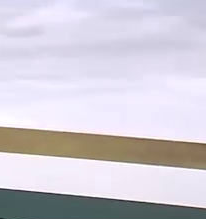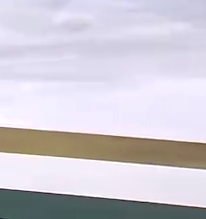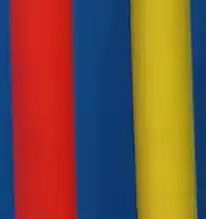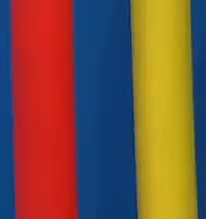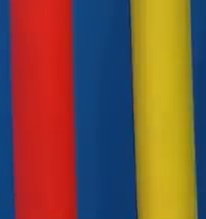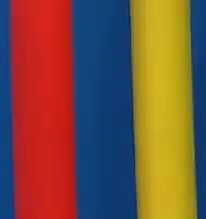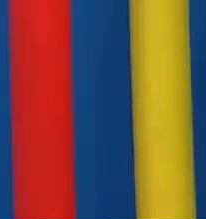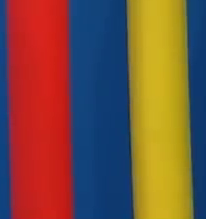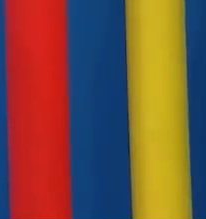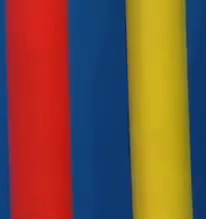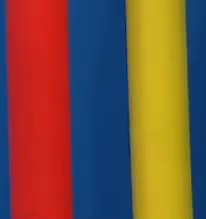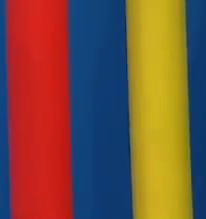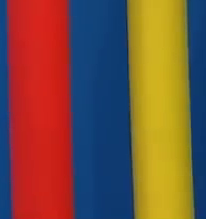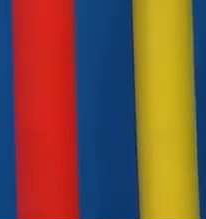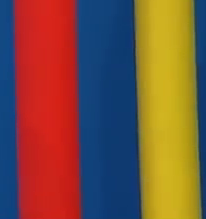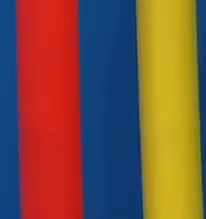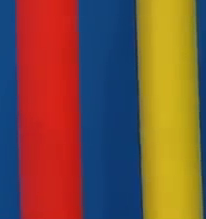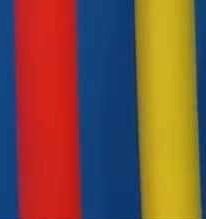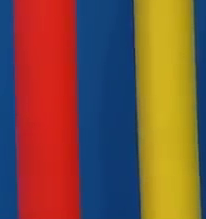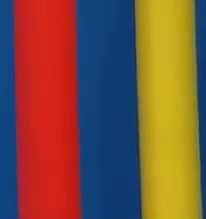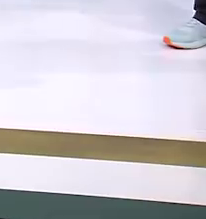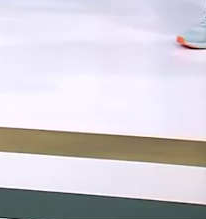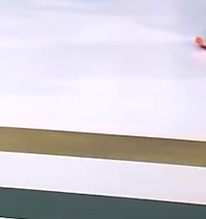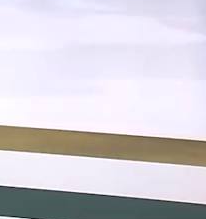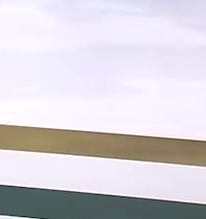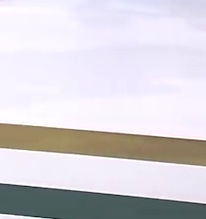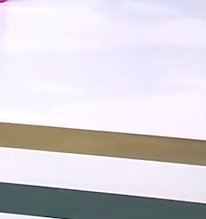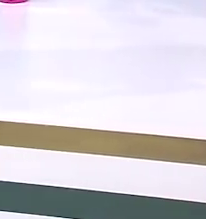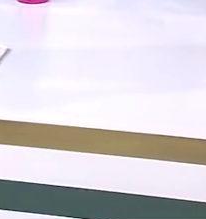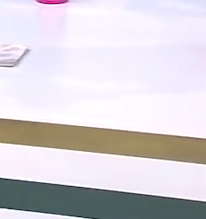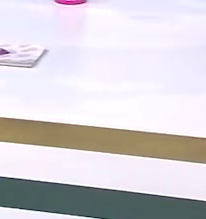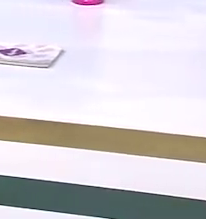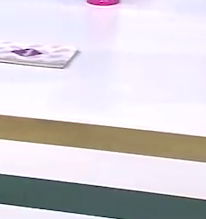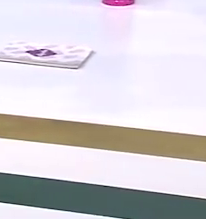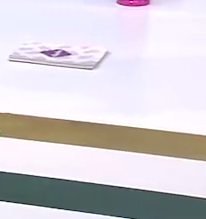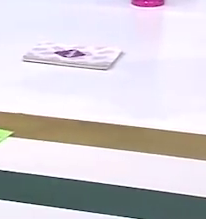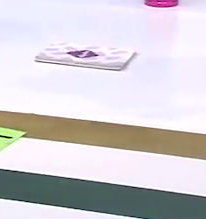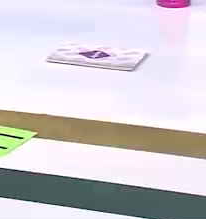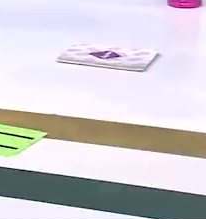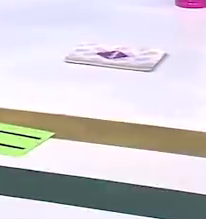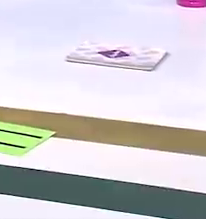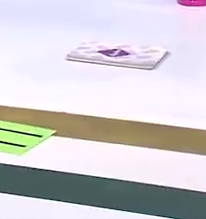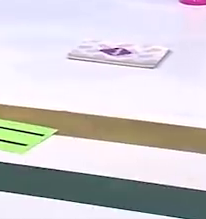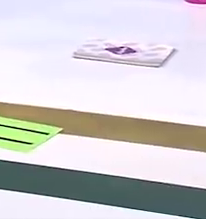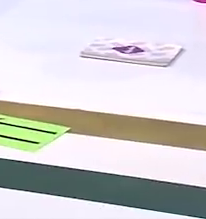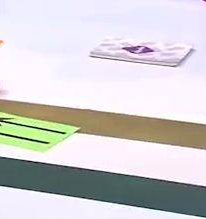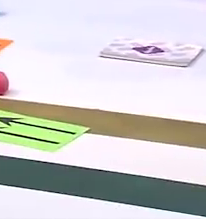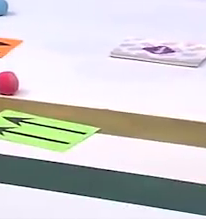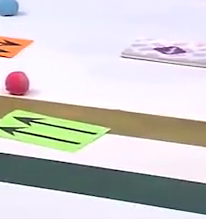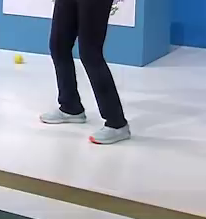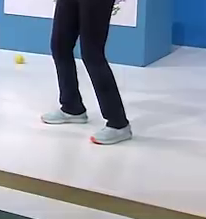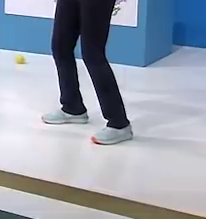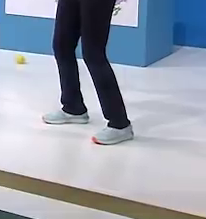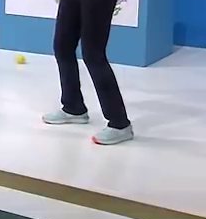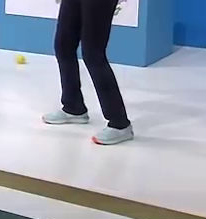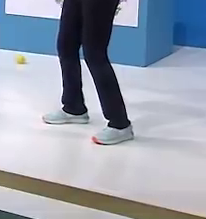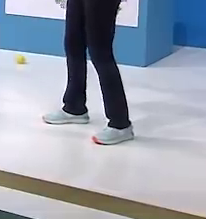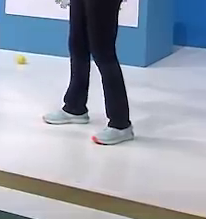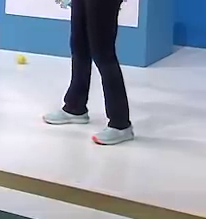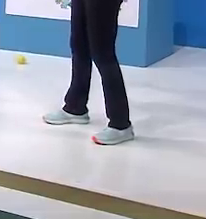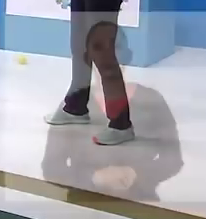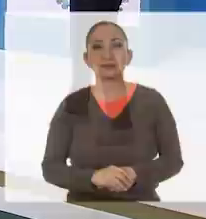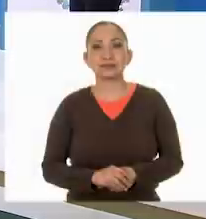con un pie, el bote lo esquivo. Los calcetines los salto, las hojas las rodeo.